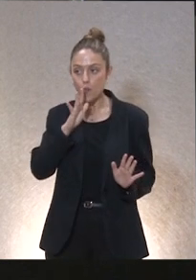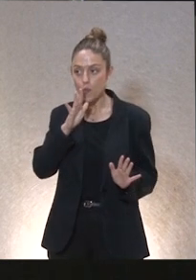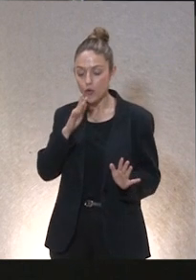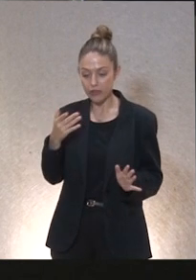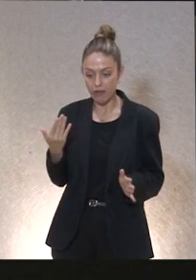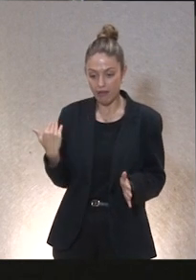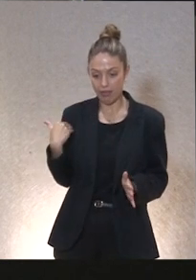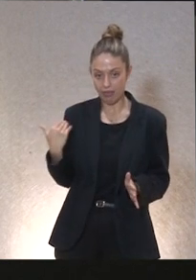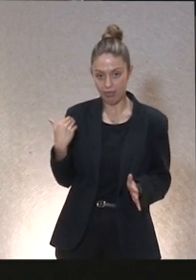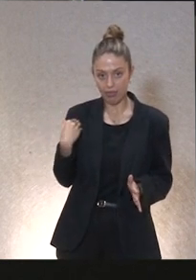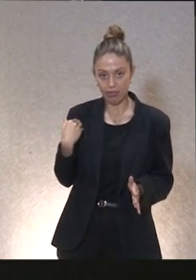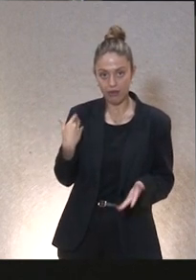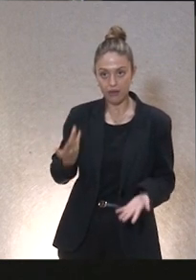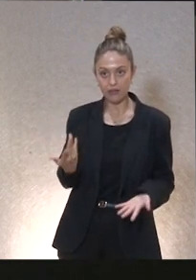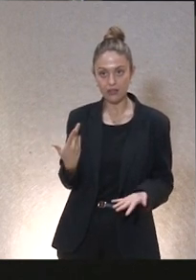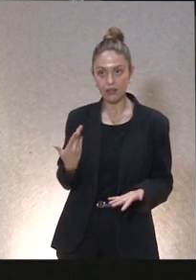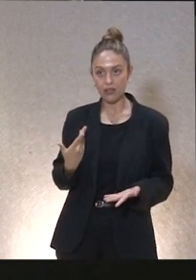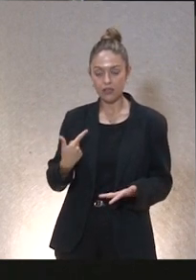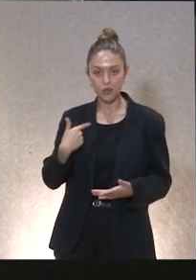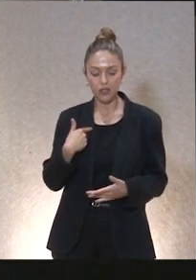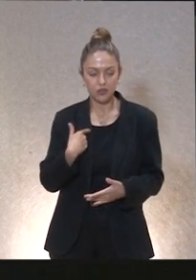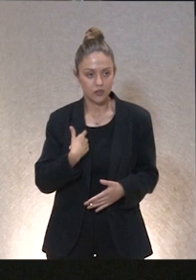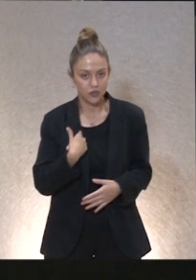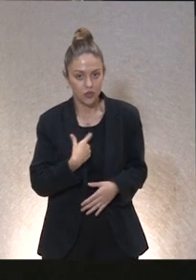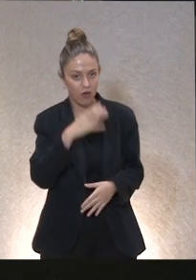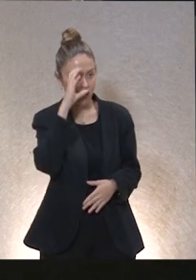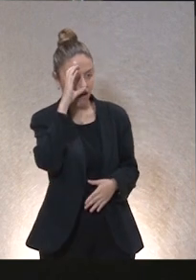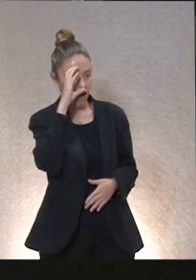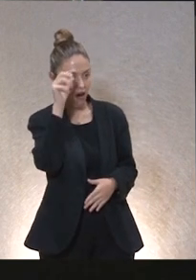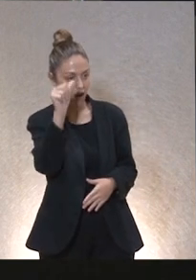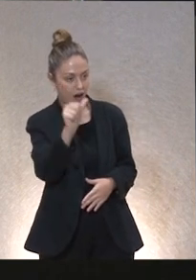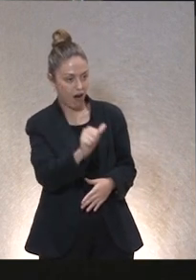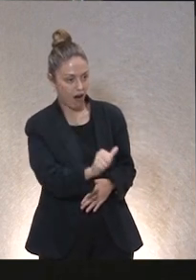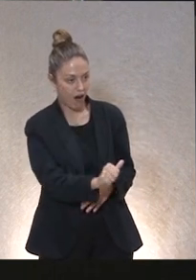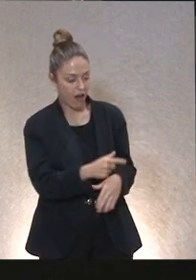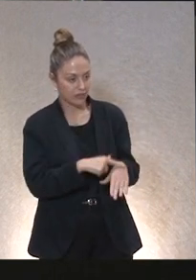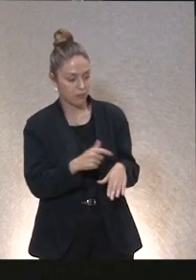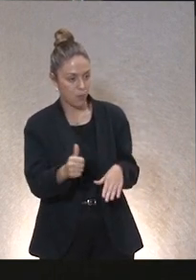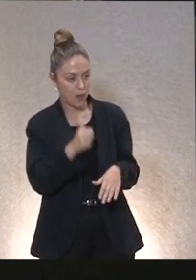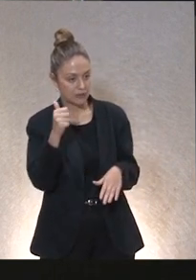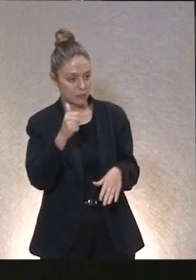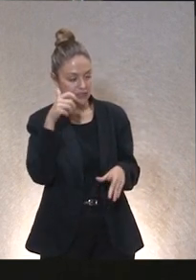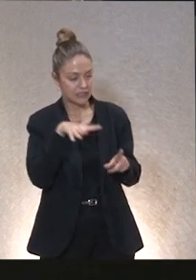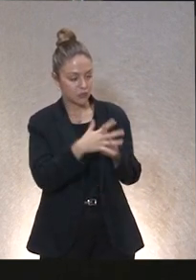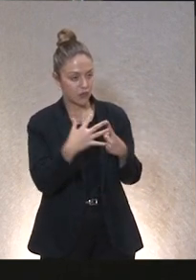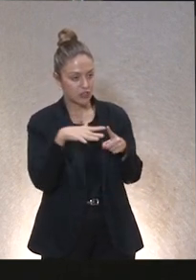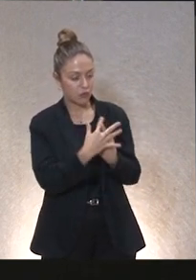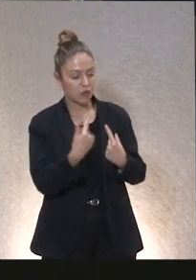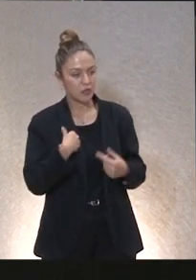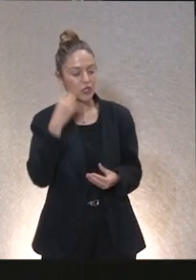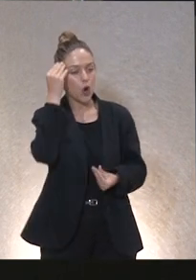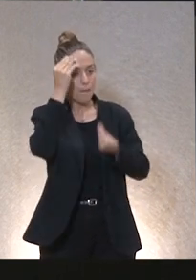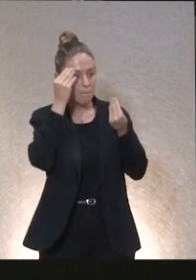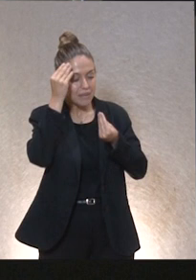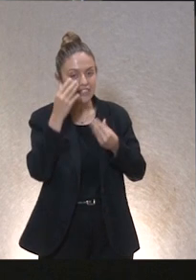testimonios de hace un rato que yo me hubiera quedado mucho más tiempo oyendo casos porque soy de los que cree que de los